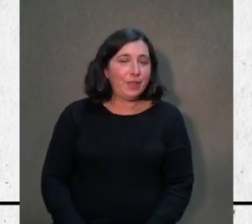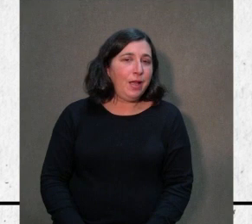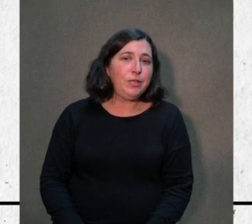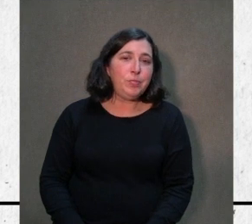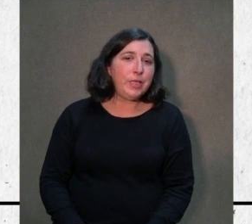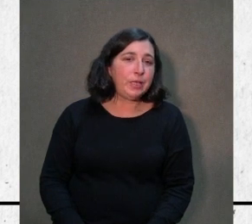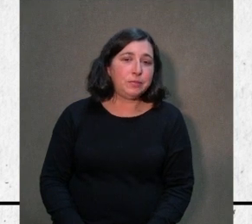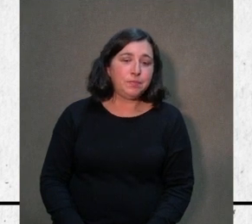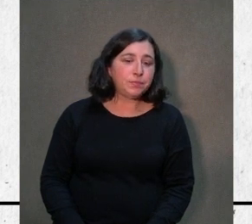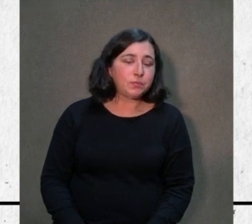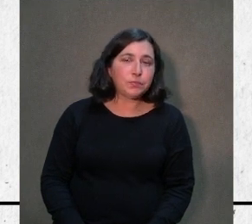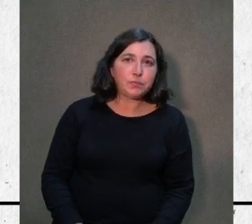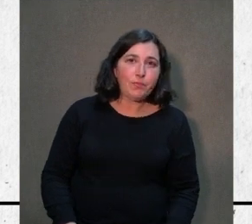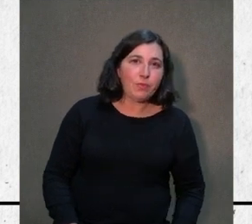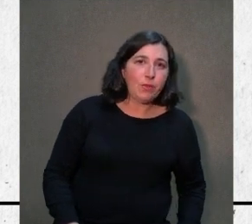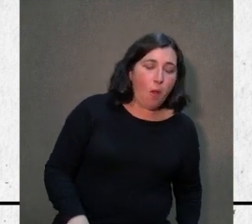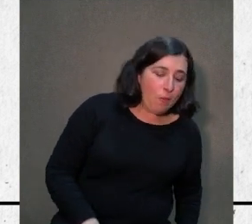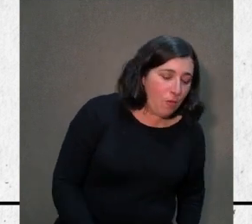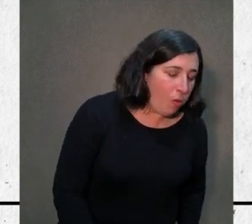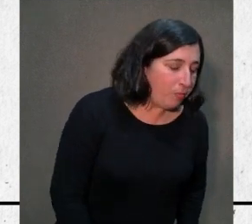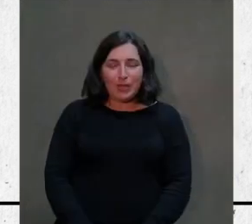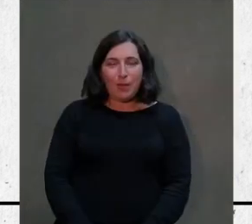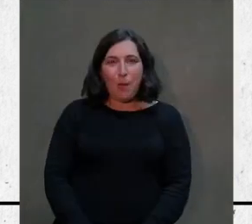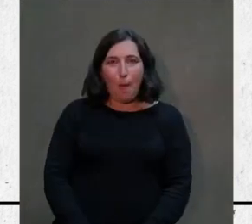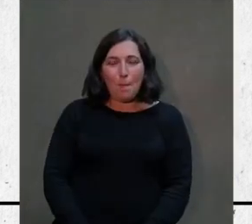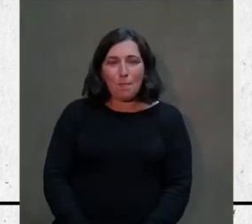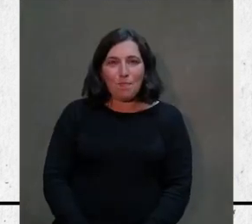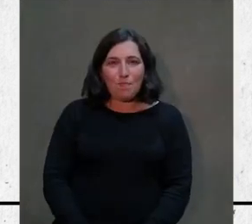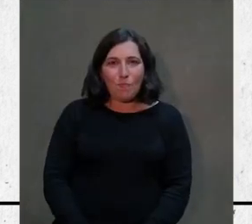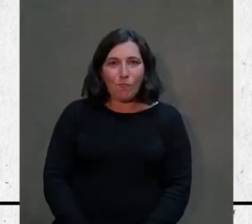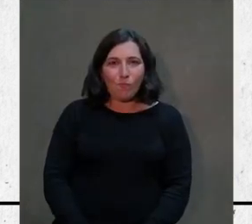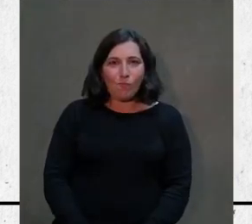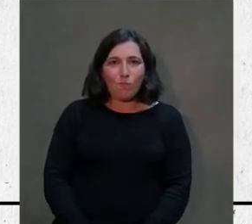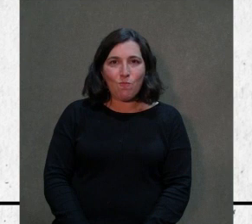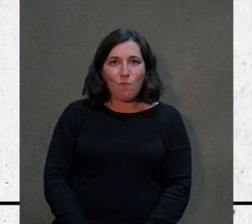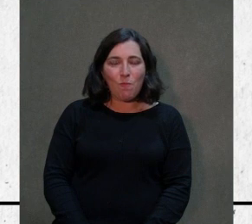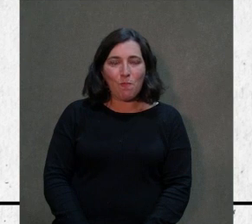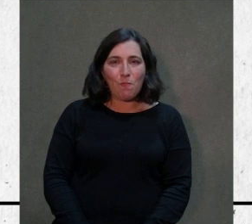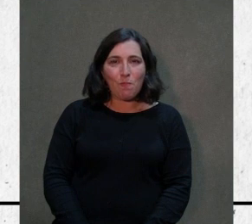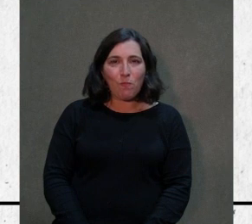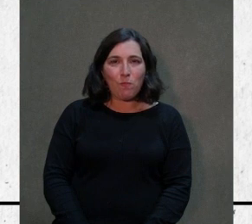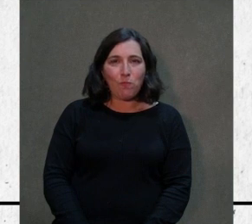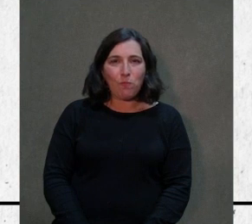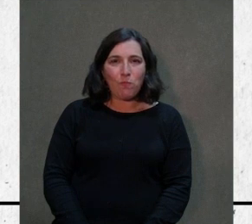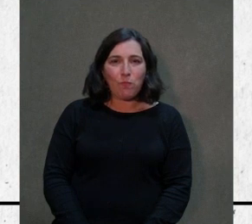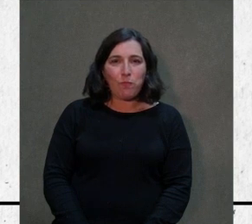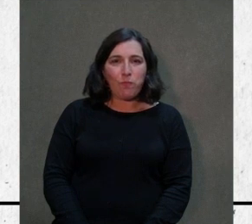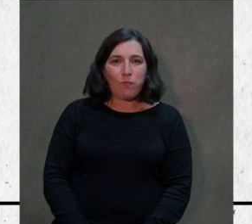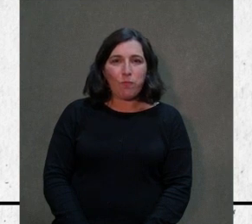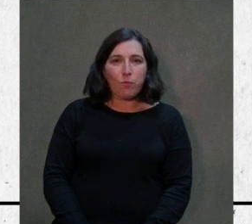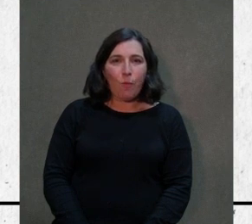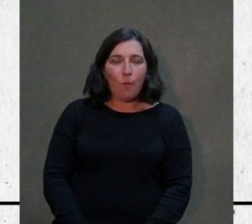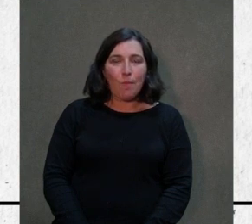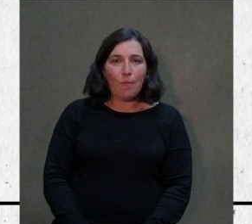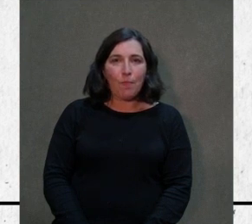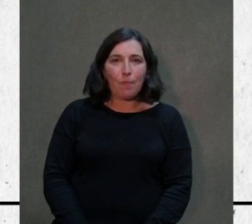queremos compartirlo con ellos, que en definitiva es un poco el propósito, ¿no? El compartir. Exacto. Esto que tanto trabajamos, que